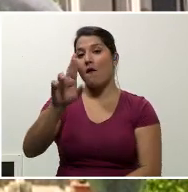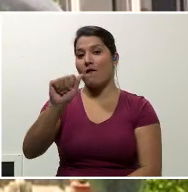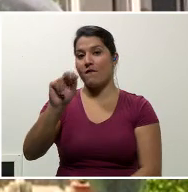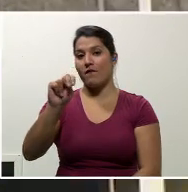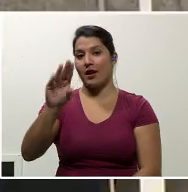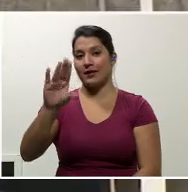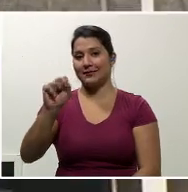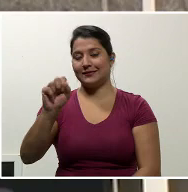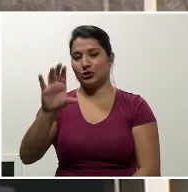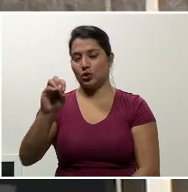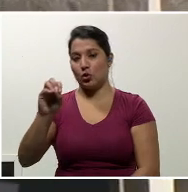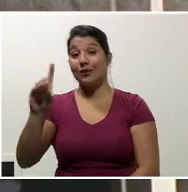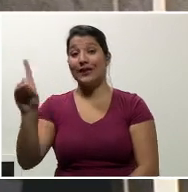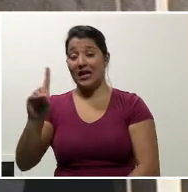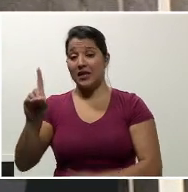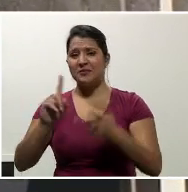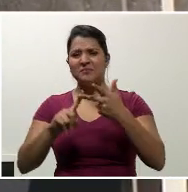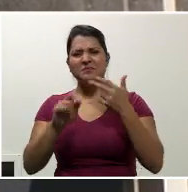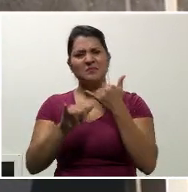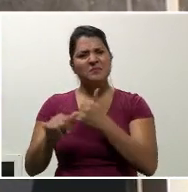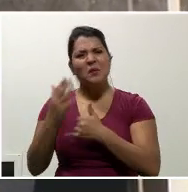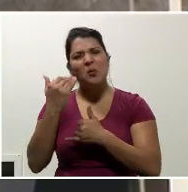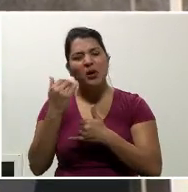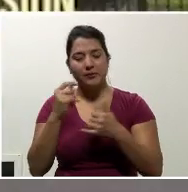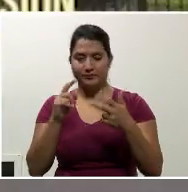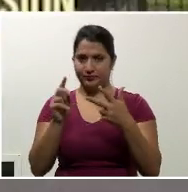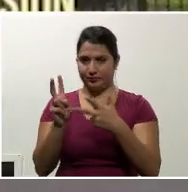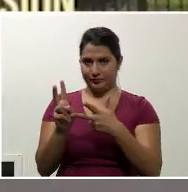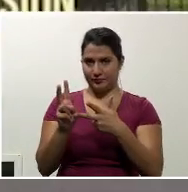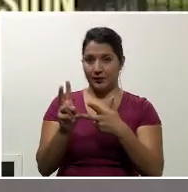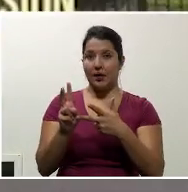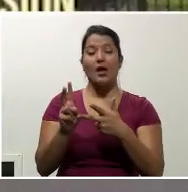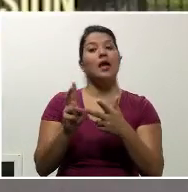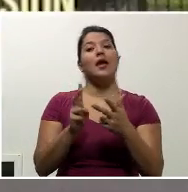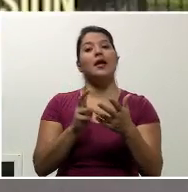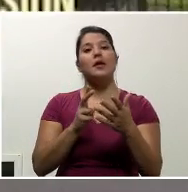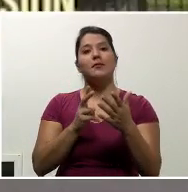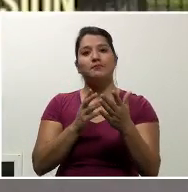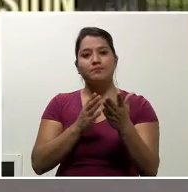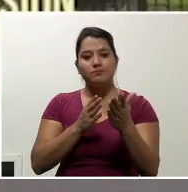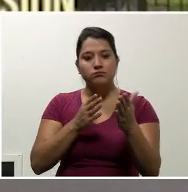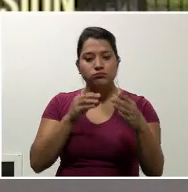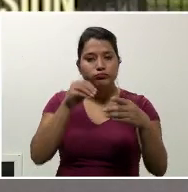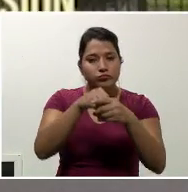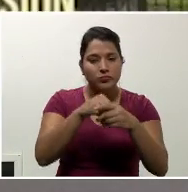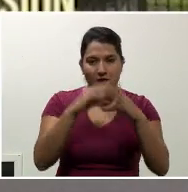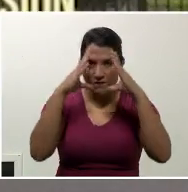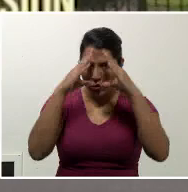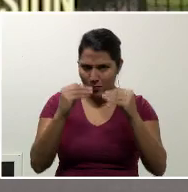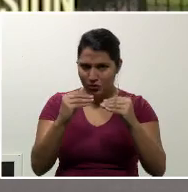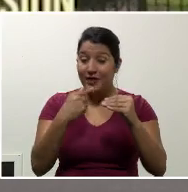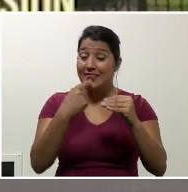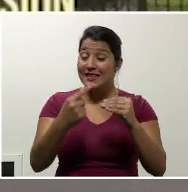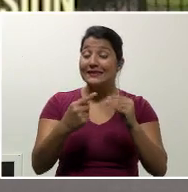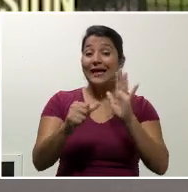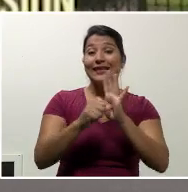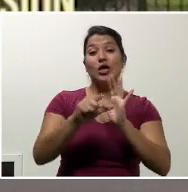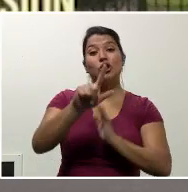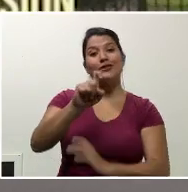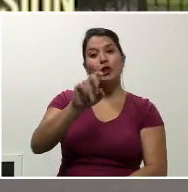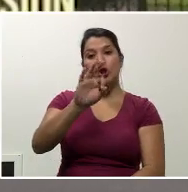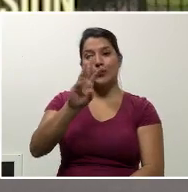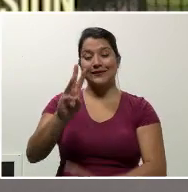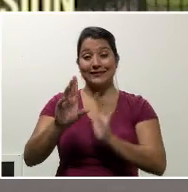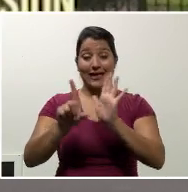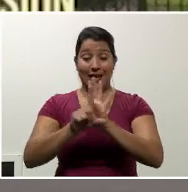interpusieron la denuncia por los presuntos delitos de violación de datos, expuesto en el artículo 196 del Código Penal